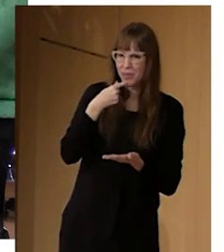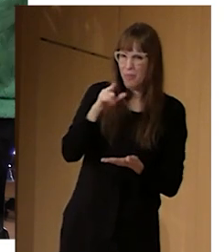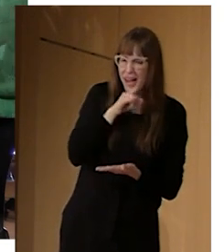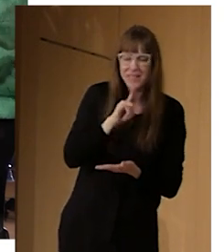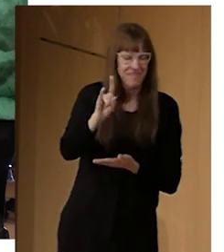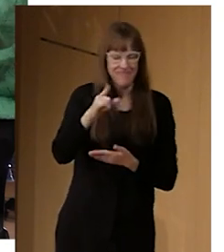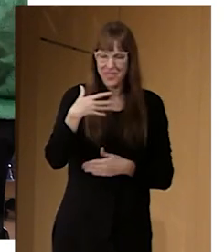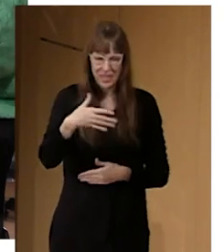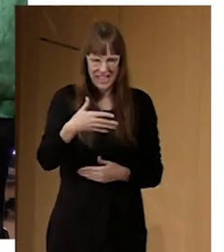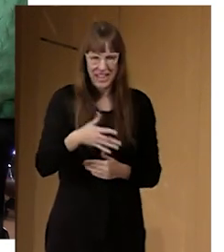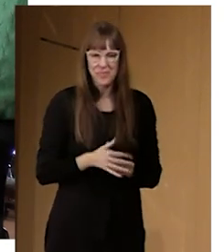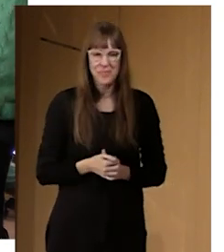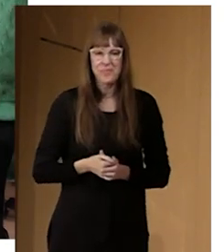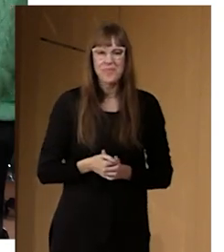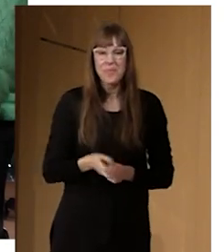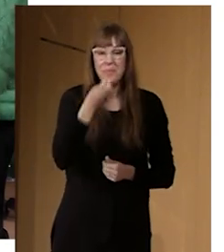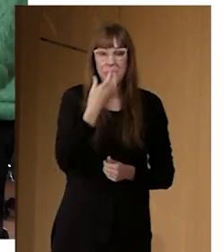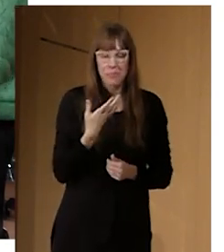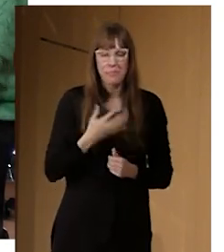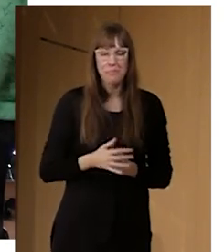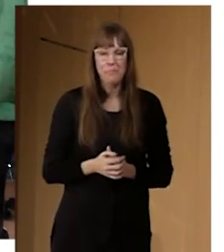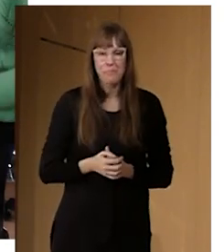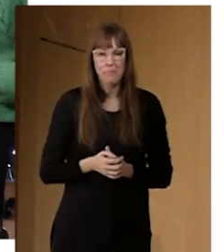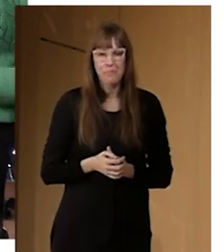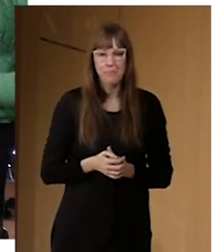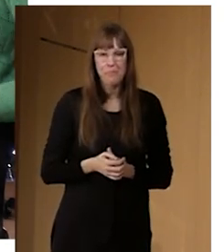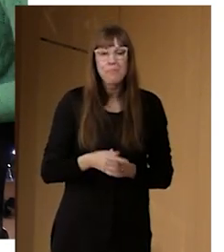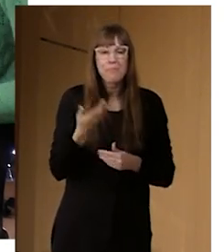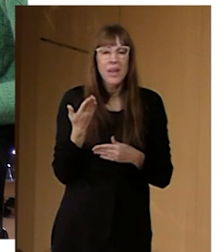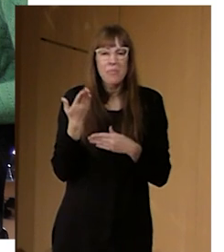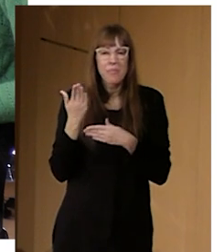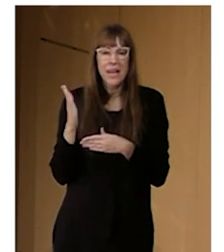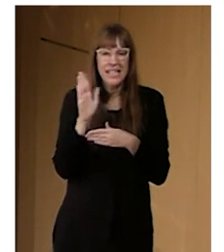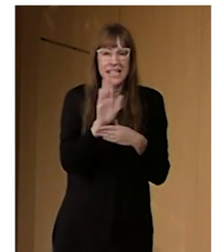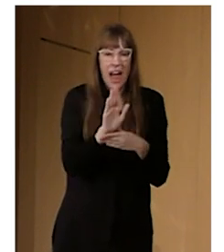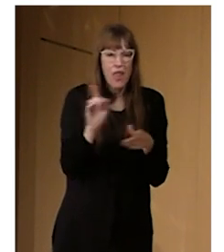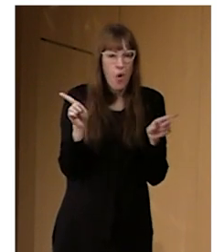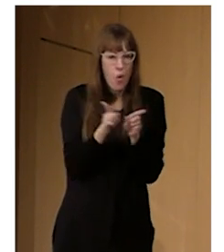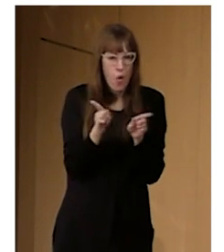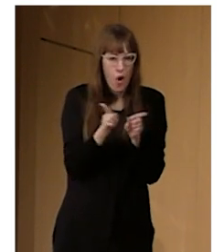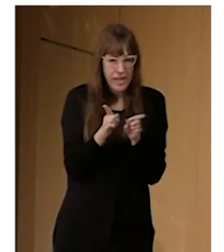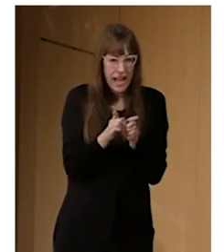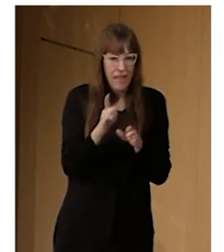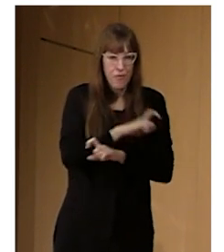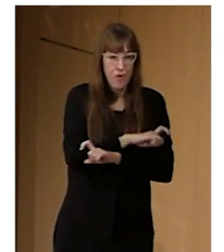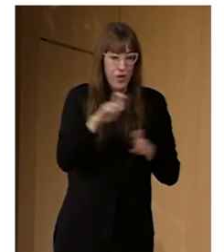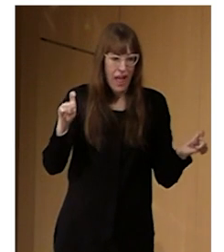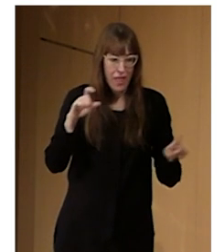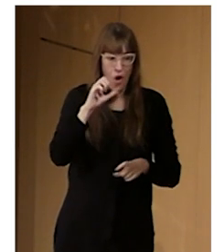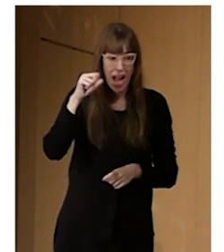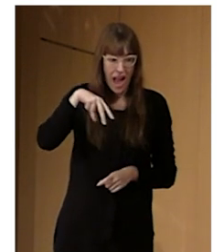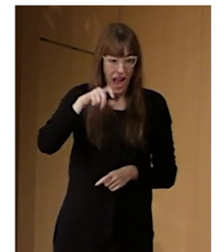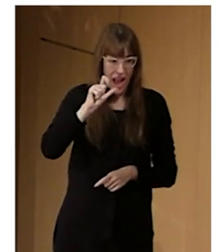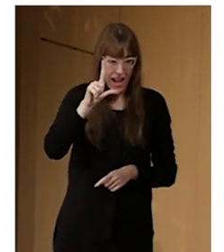nada bien e una pequeña presentación de lo que es la fundación canal e la